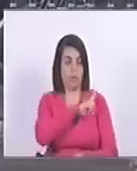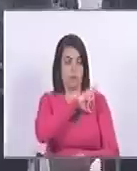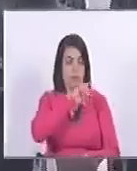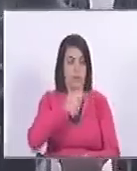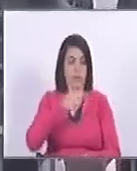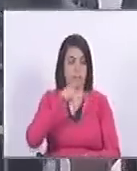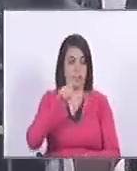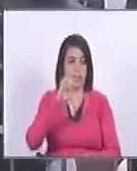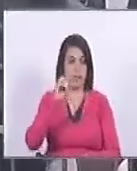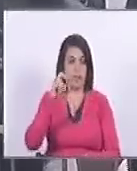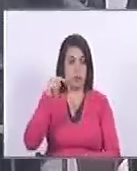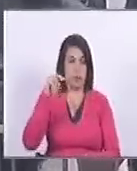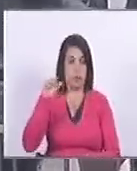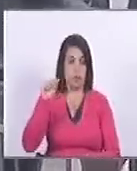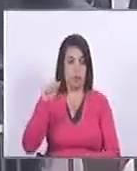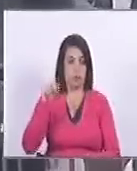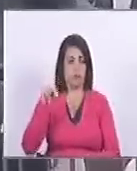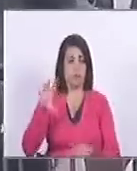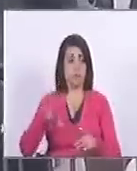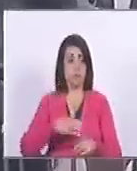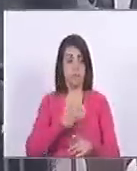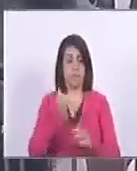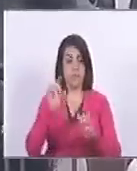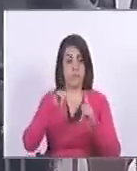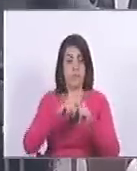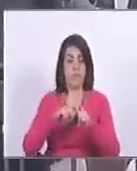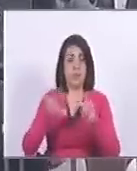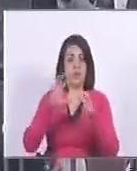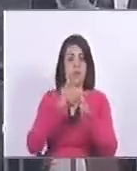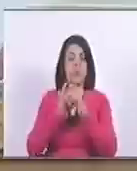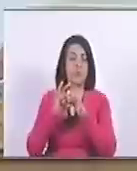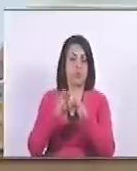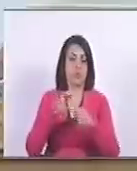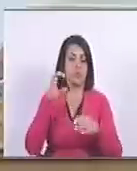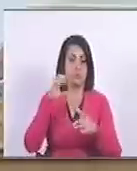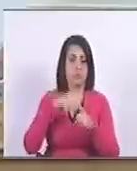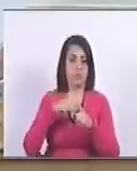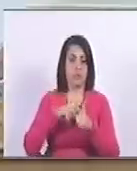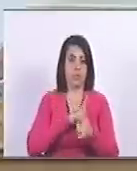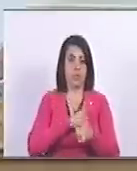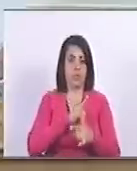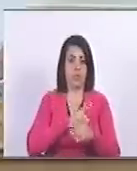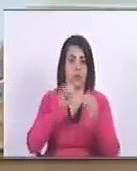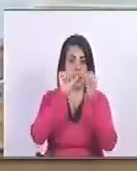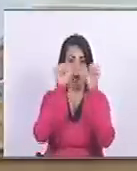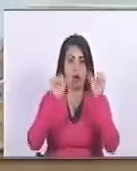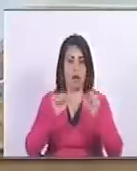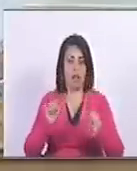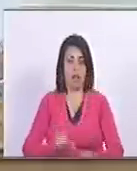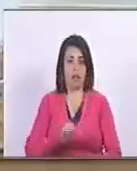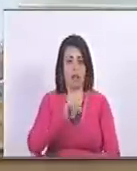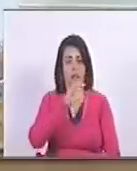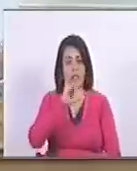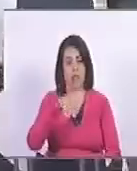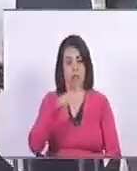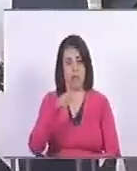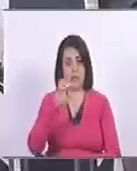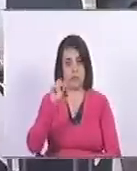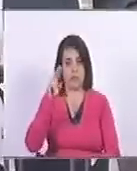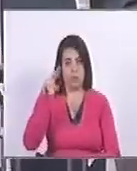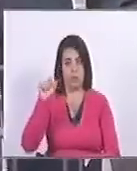Cabrera, coralista. Orfeón UNEARTE, Orlando Sandoval, director, Jesús Campos,